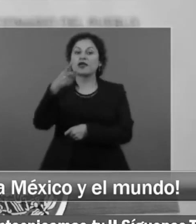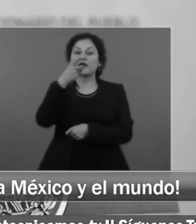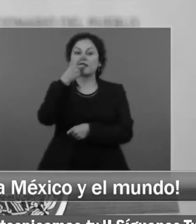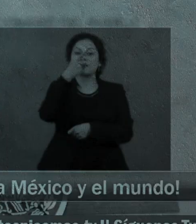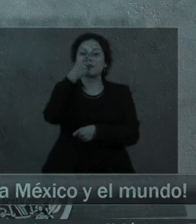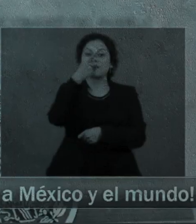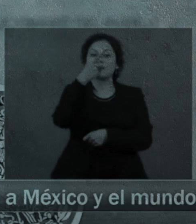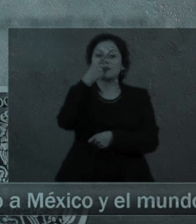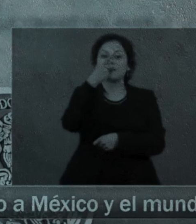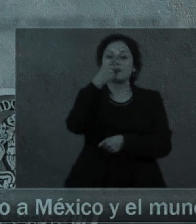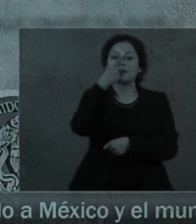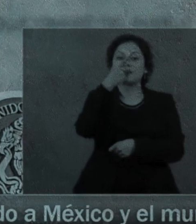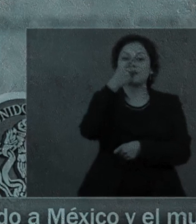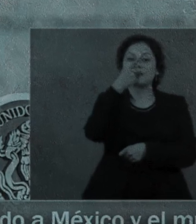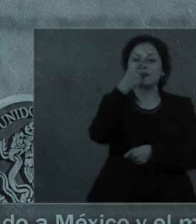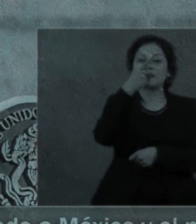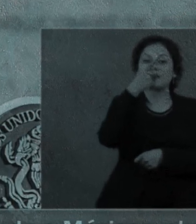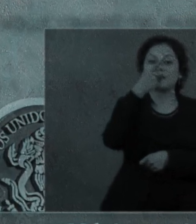electrónicos